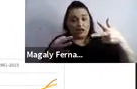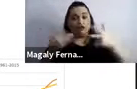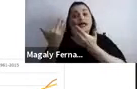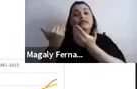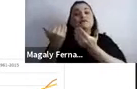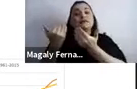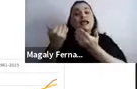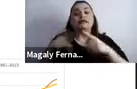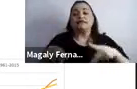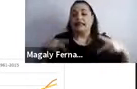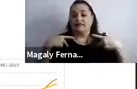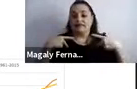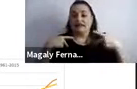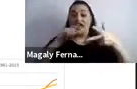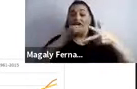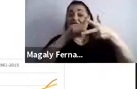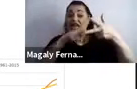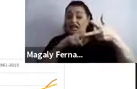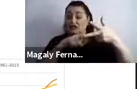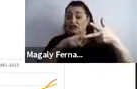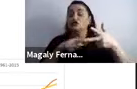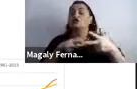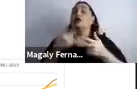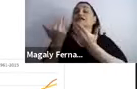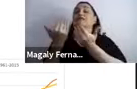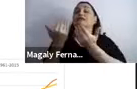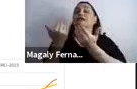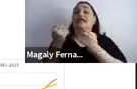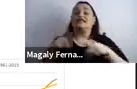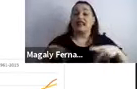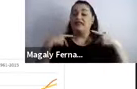vida, estos fueron la esperanza de vida media